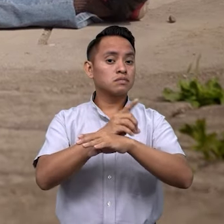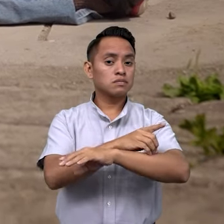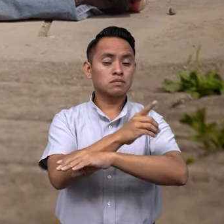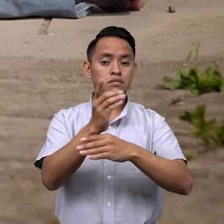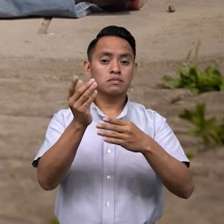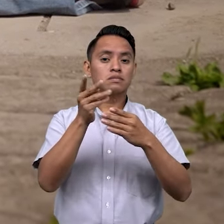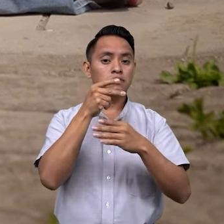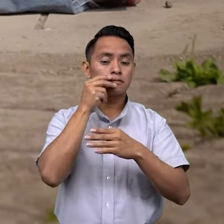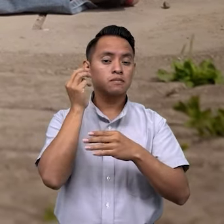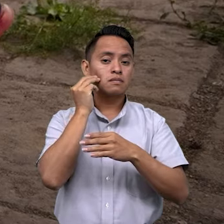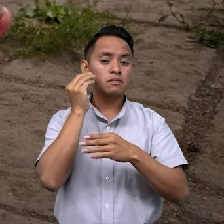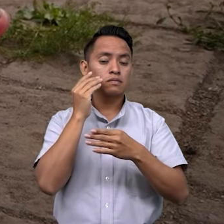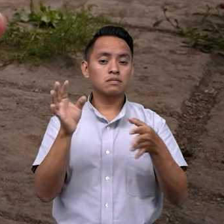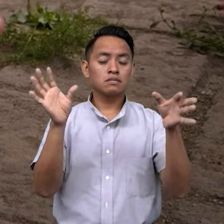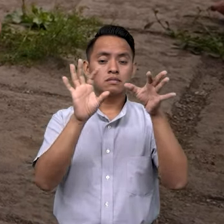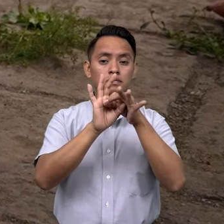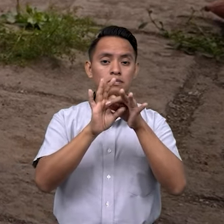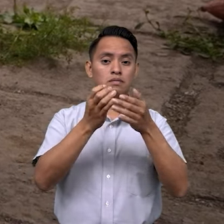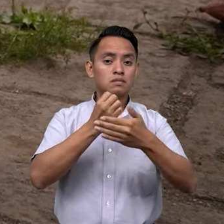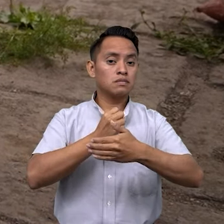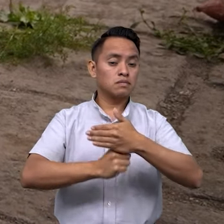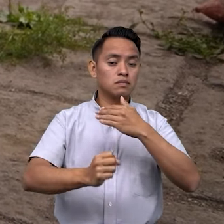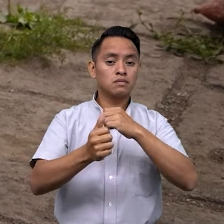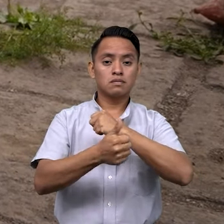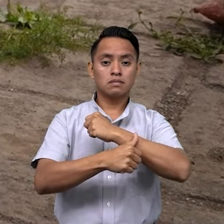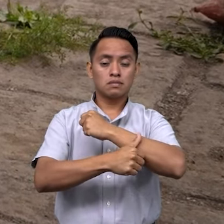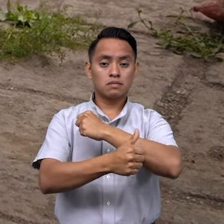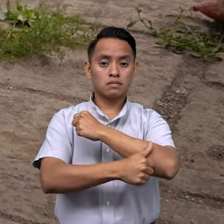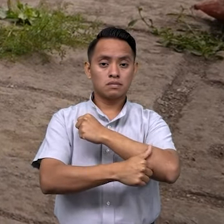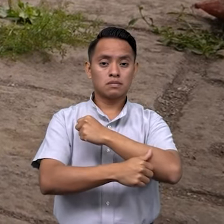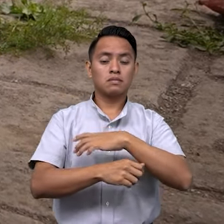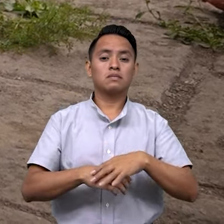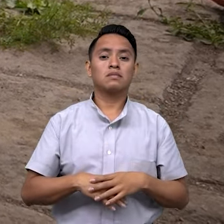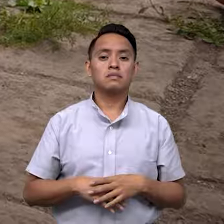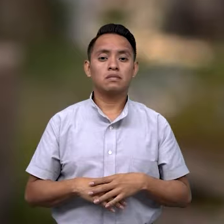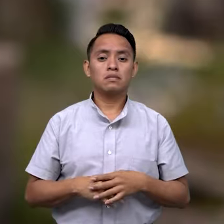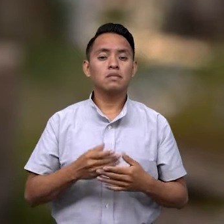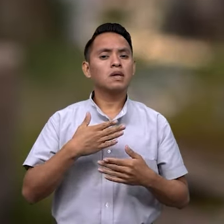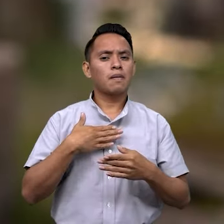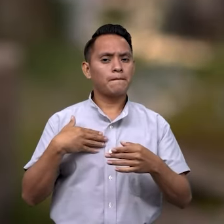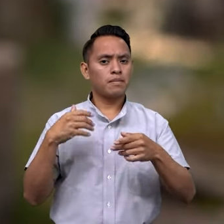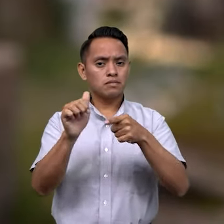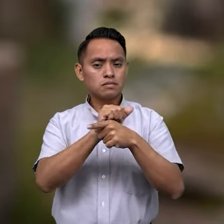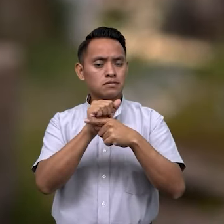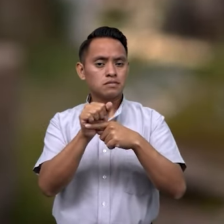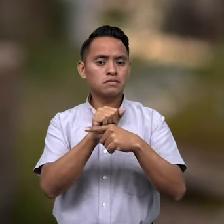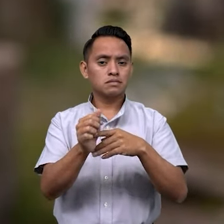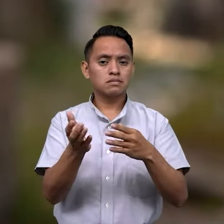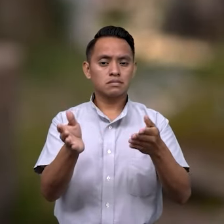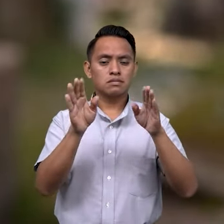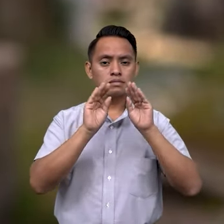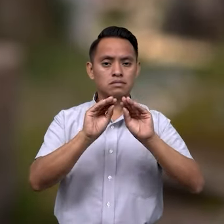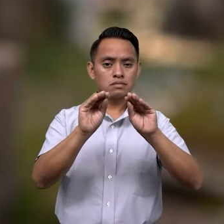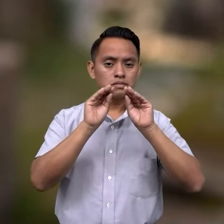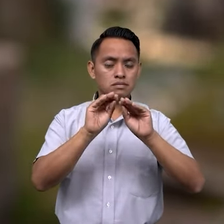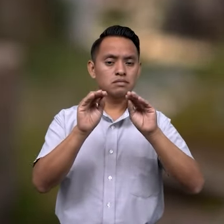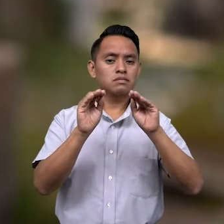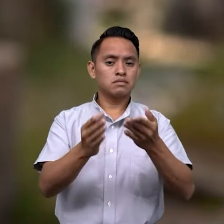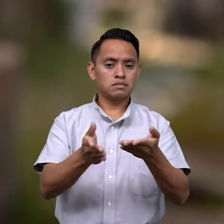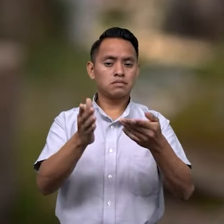de familia junto con sus estudiantes y a nivel del docente estamos mejor preparados porque se le han dado charlas a